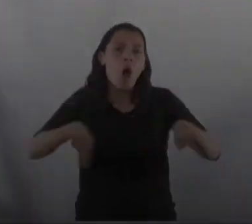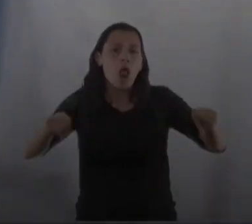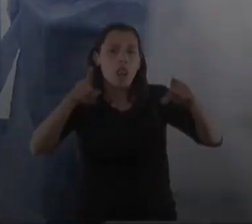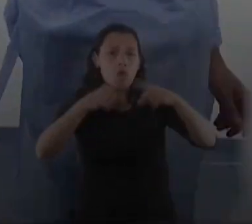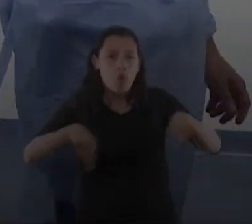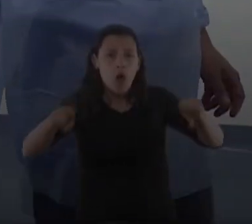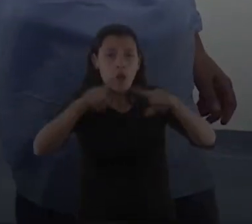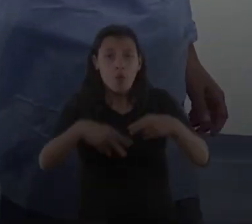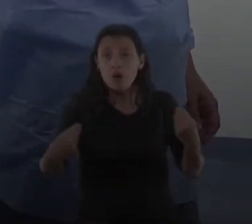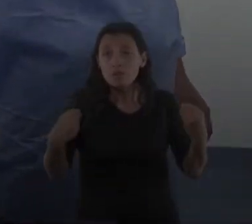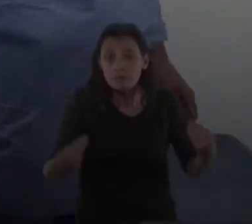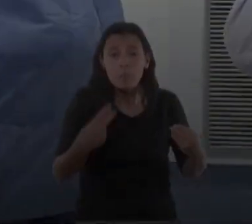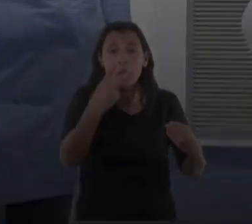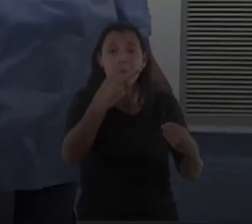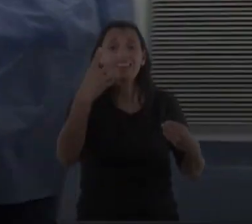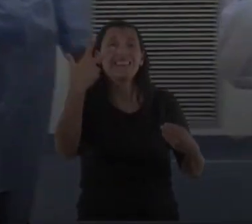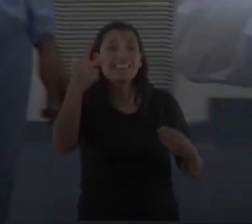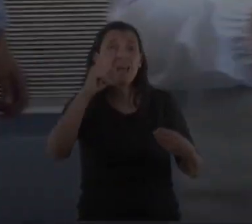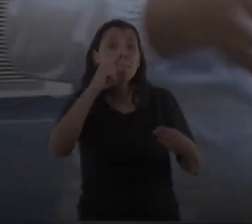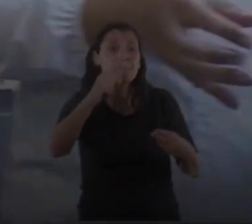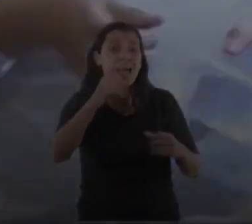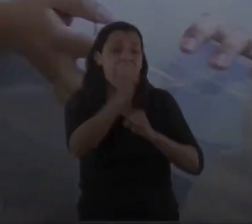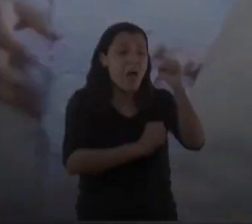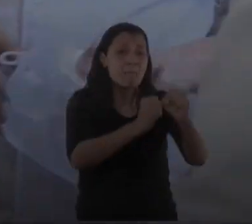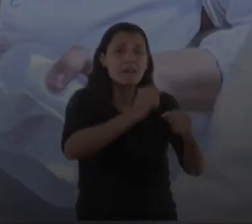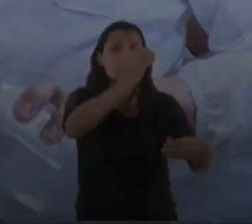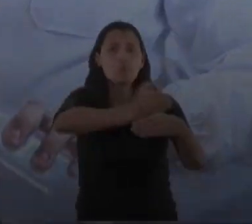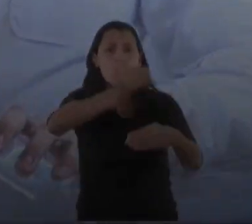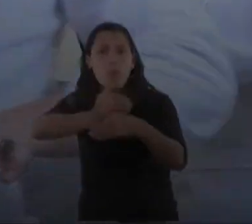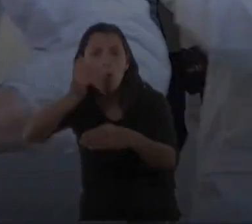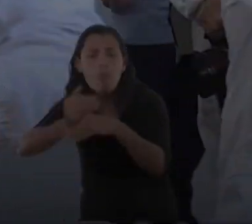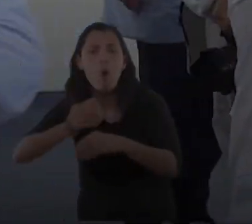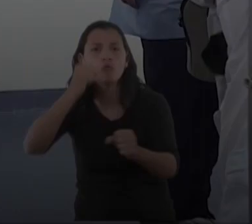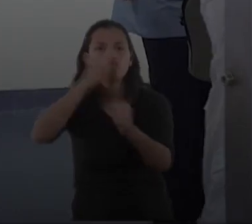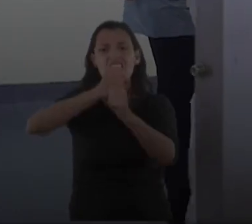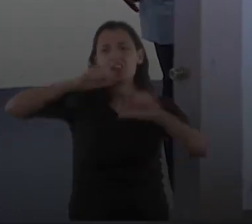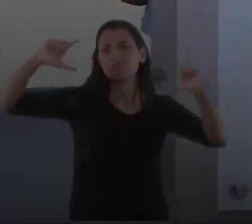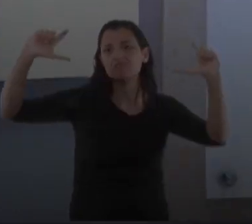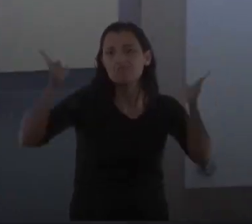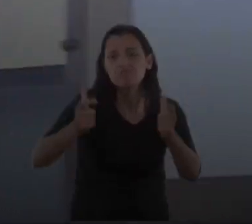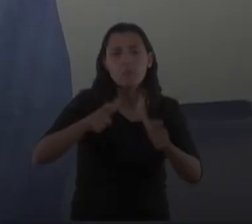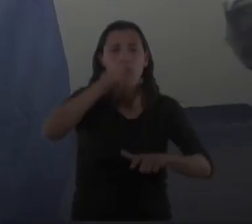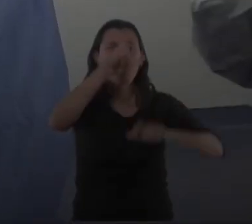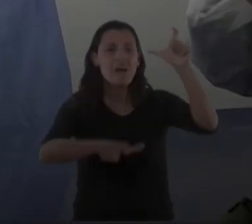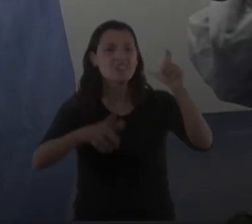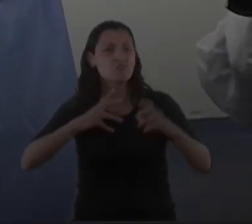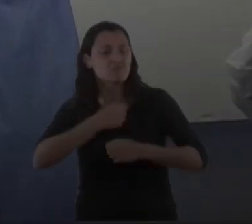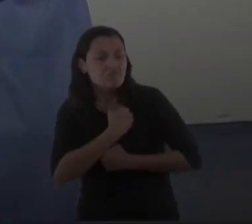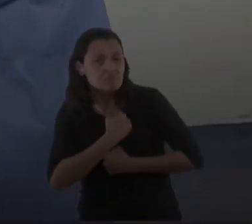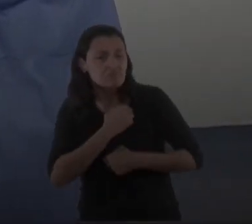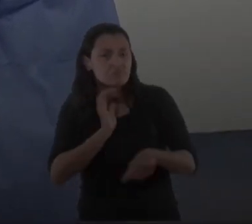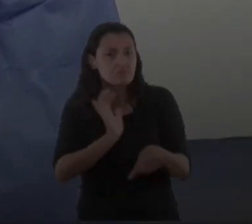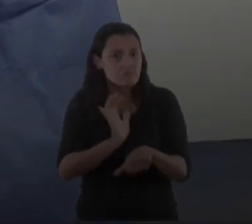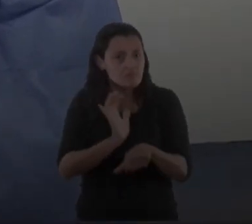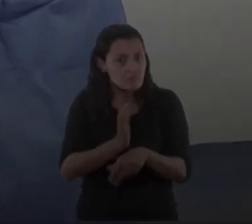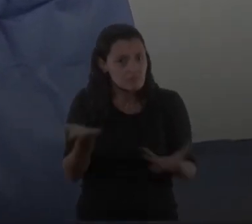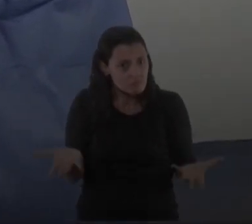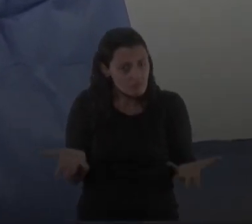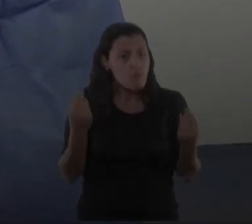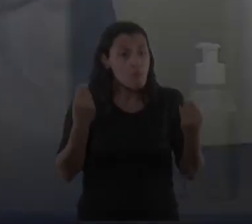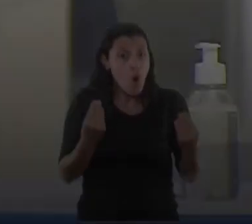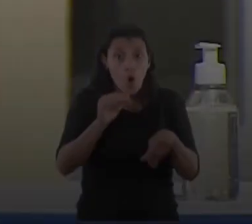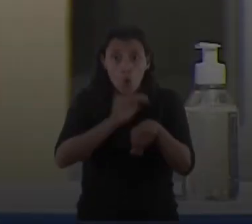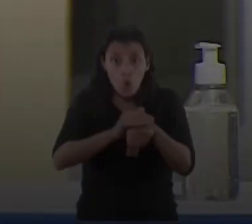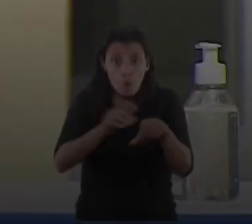23.000 pequeñas y medianas empresas cerradas, pérdida del trabajo, desilusión en mucha gente que no encontraba